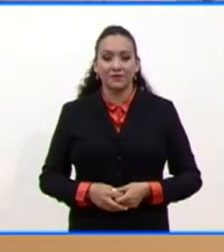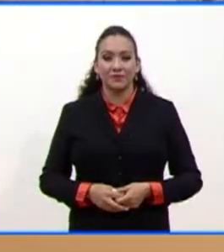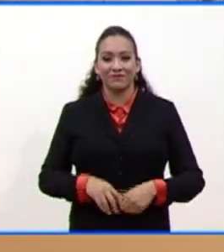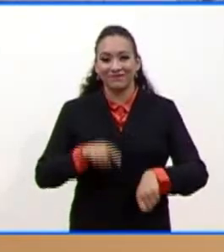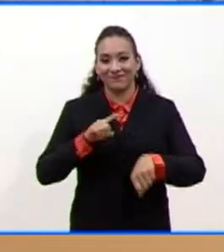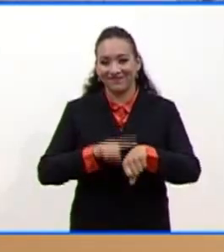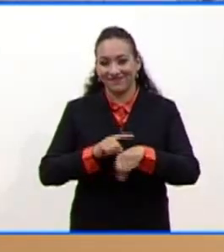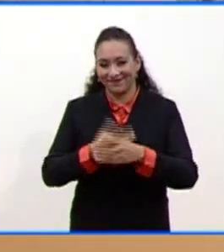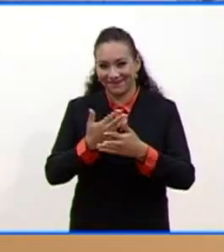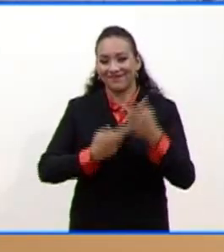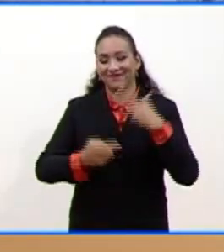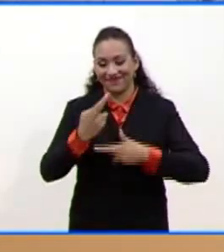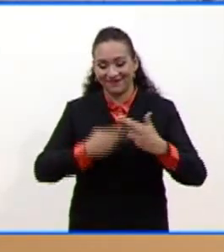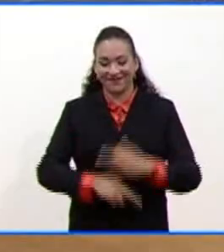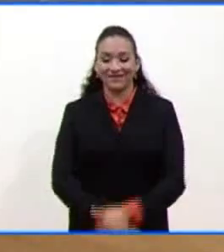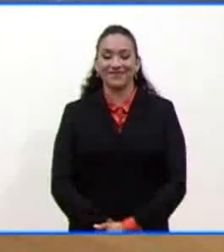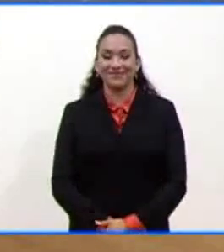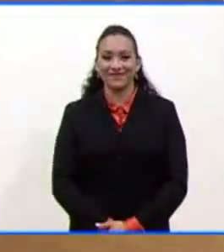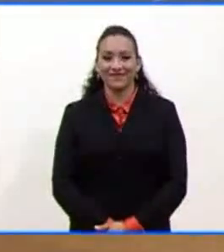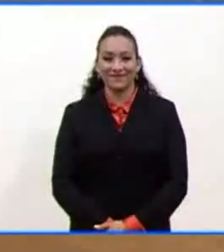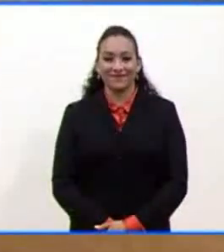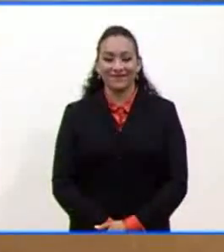Es momento de un corte y volvemos con más.